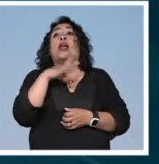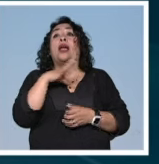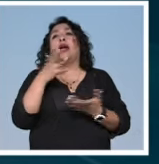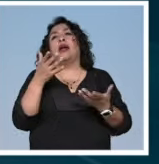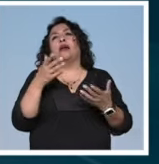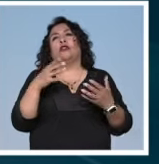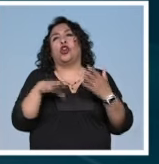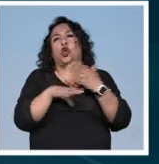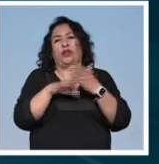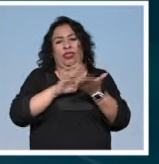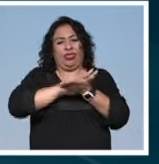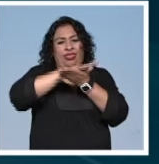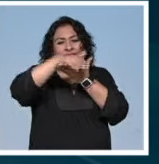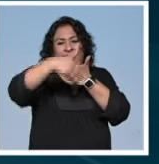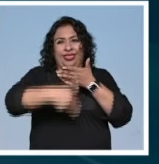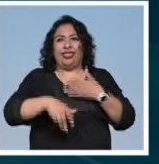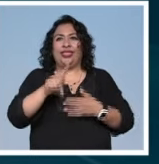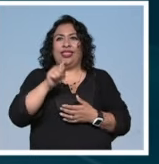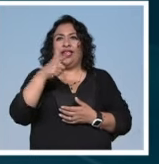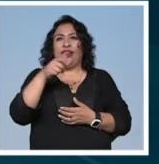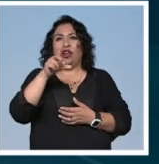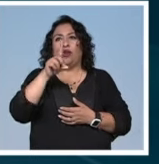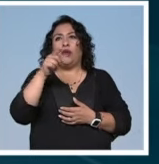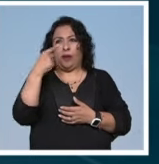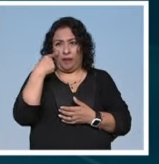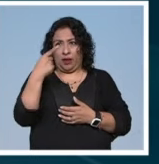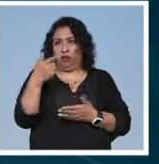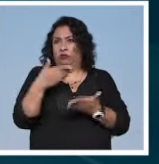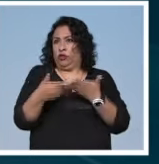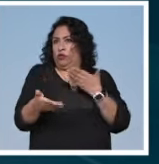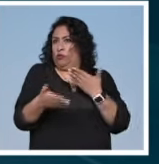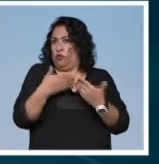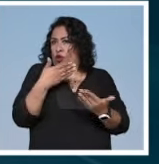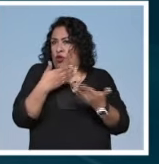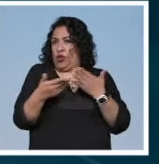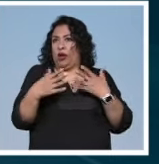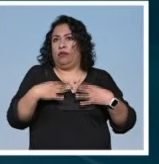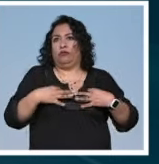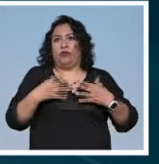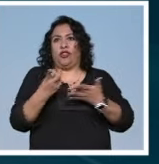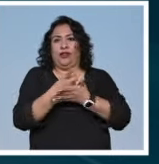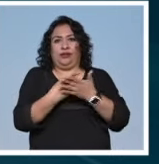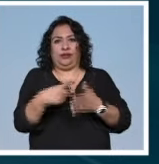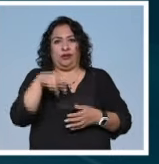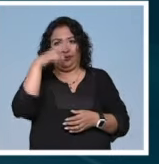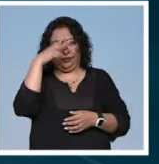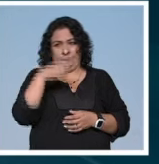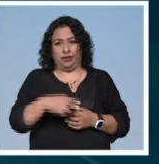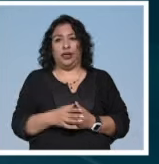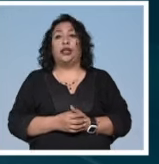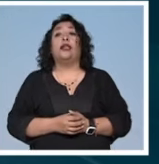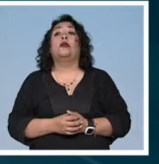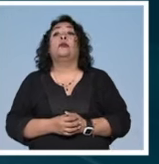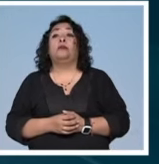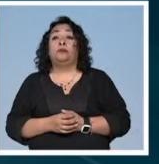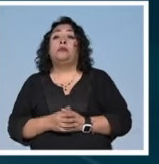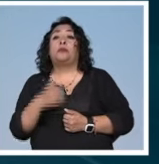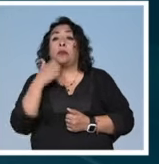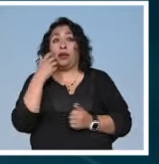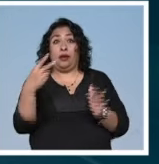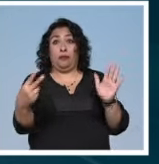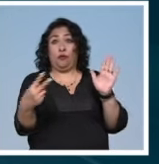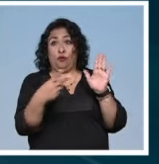muebles forrados de telas de Tenango de Doria para mostrar la contemporaneidad de los diseños de nuestro país. Hemos querido